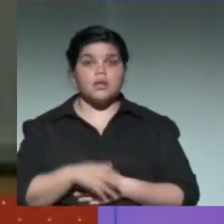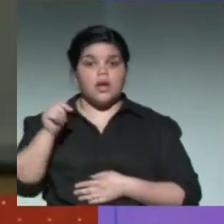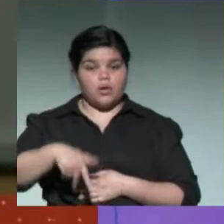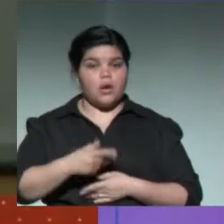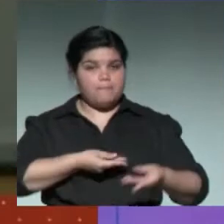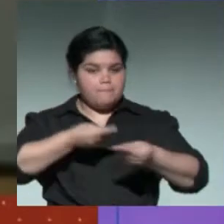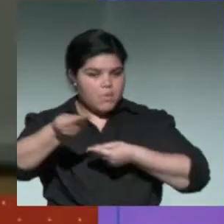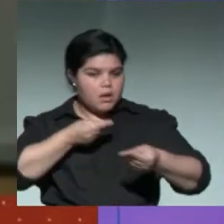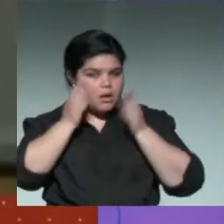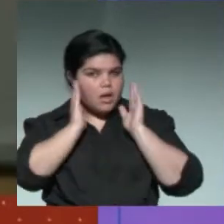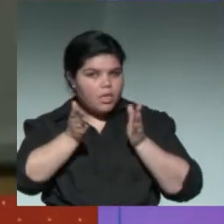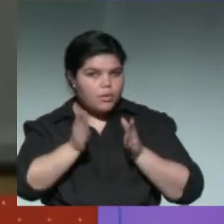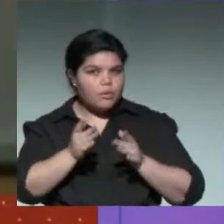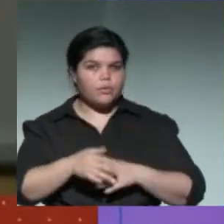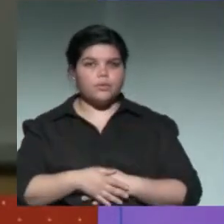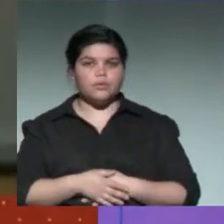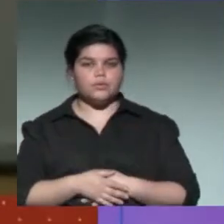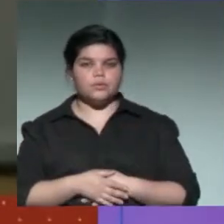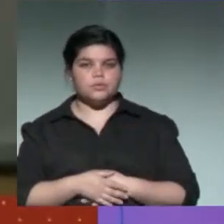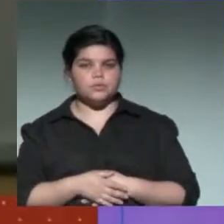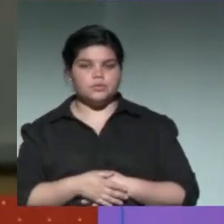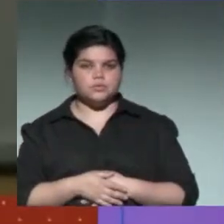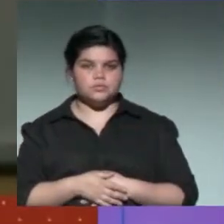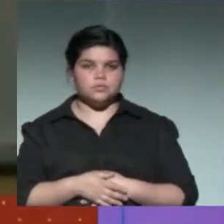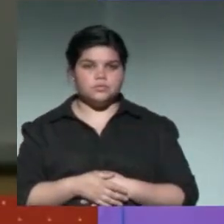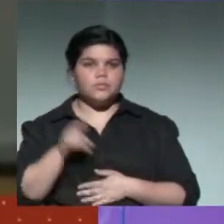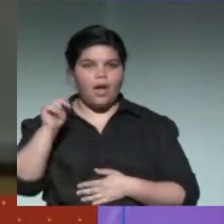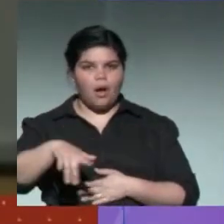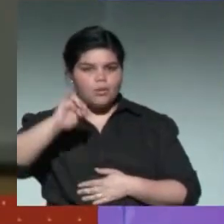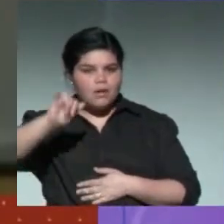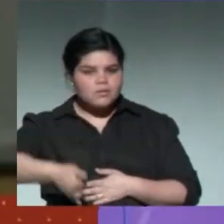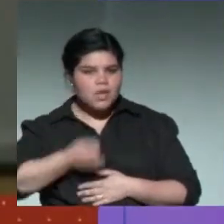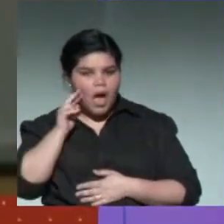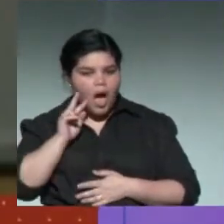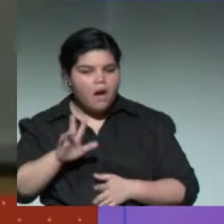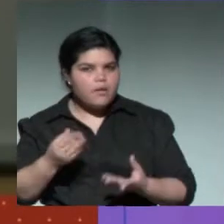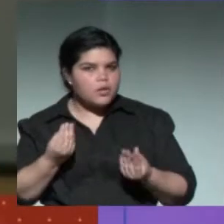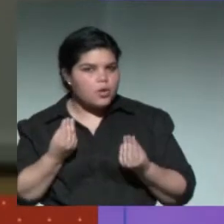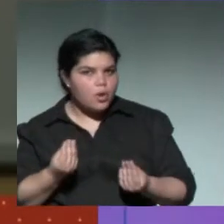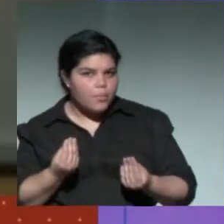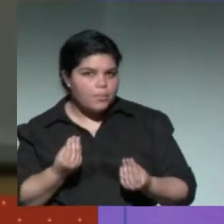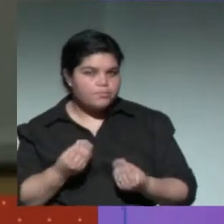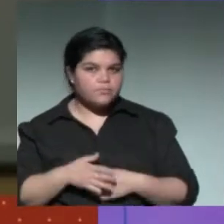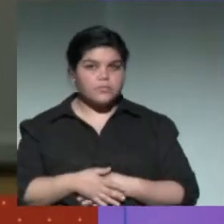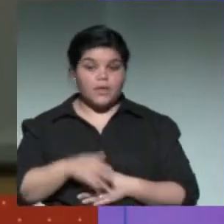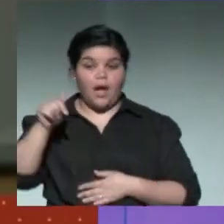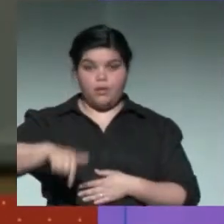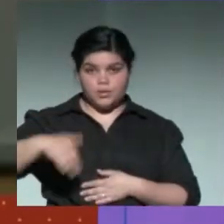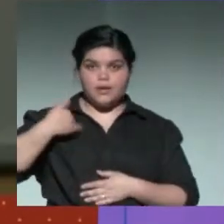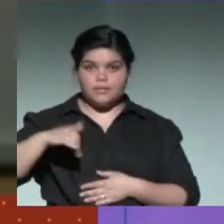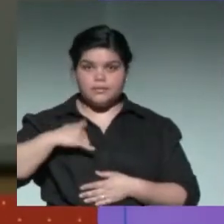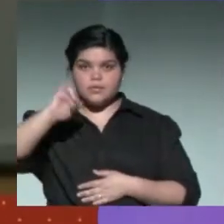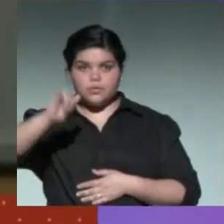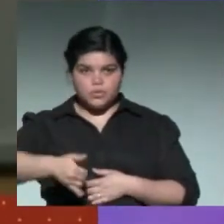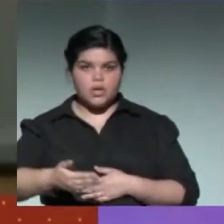mercado los está viendo, digamos, con el espejo retrovisor, porque Argentina hoy está dando progresos